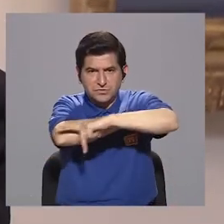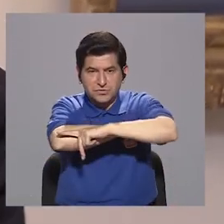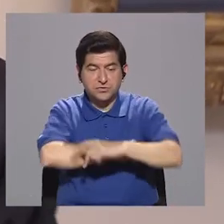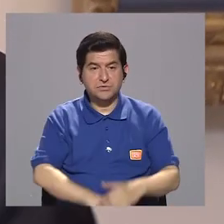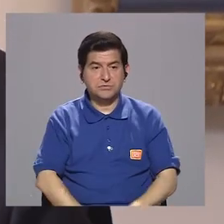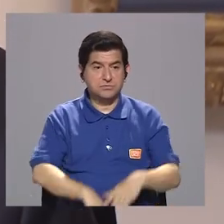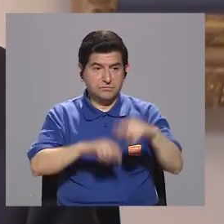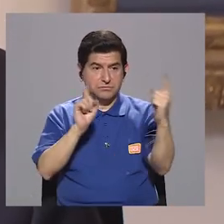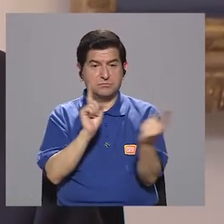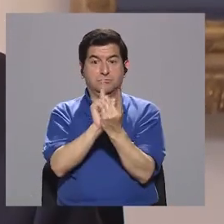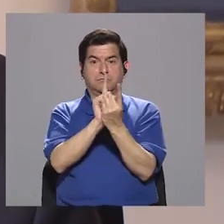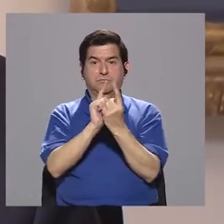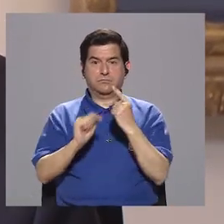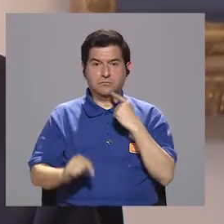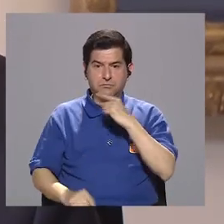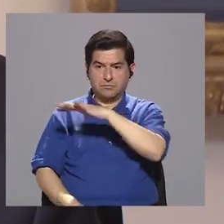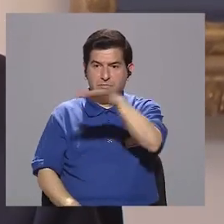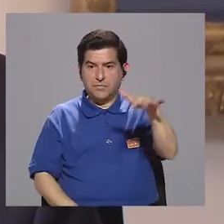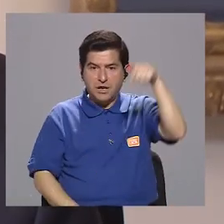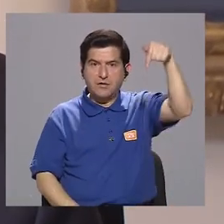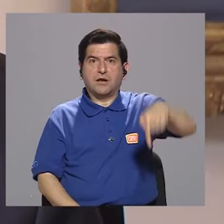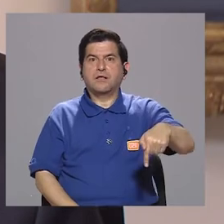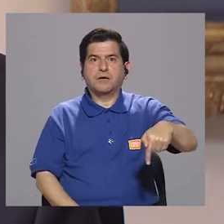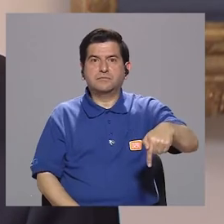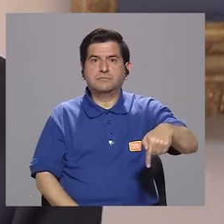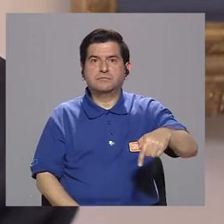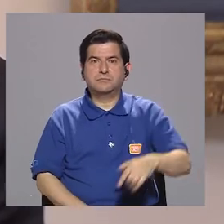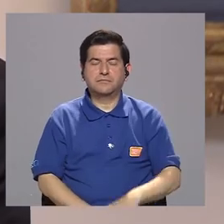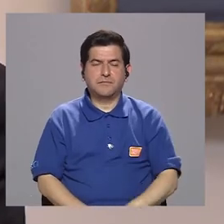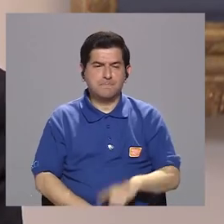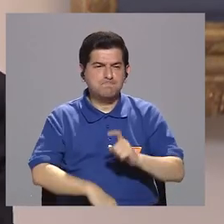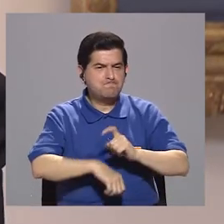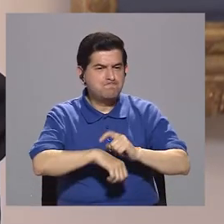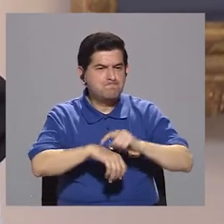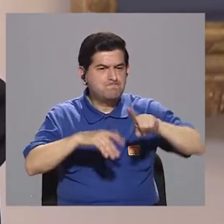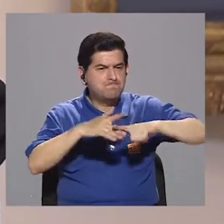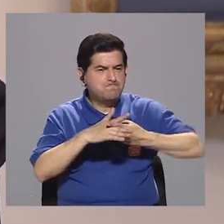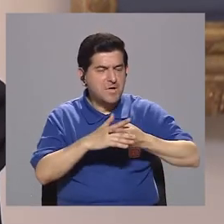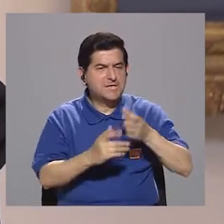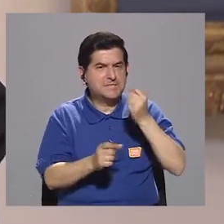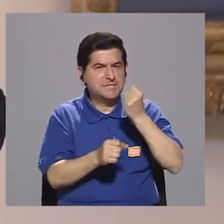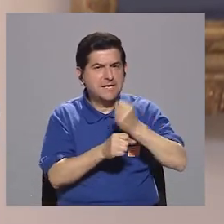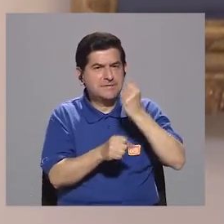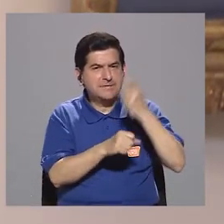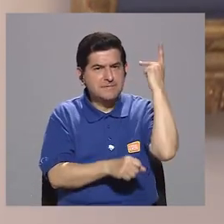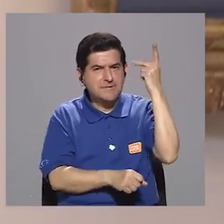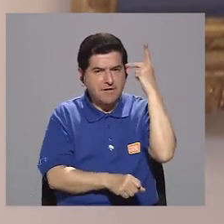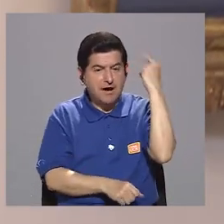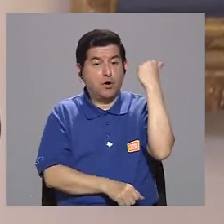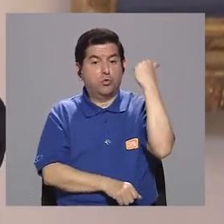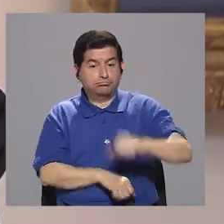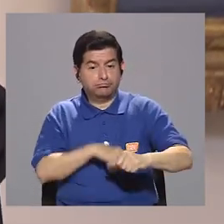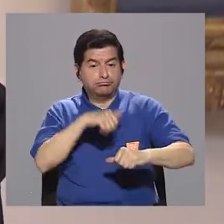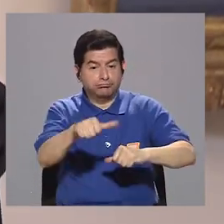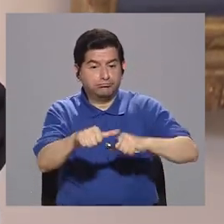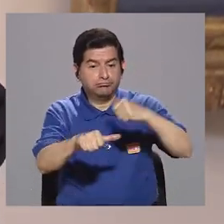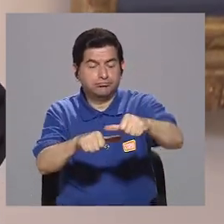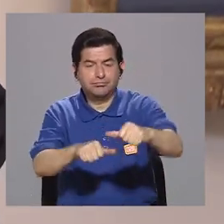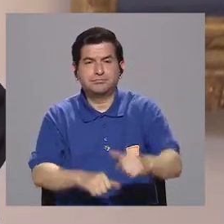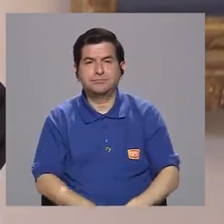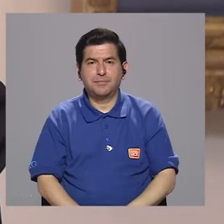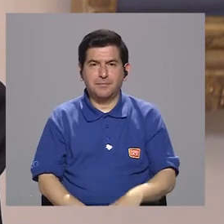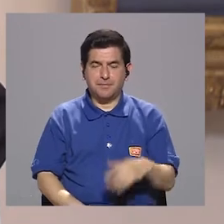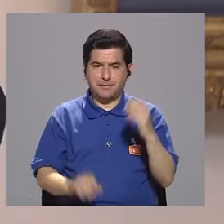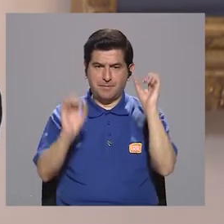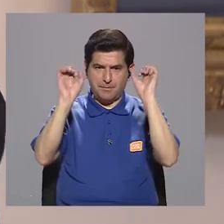se encuentra la realidad que vivíamos. Y es ahí donde empieza su carrera política y sus luchas para